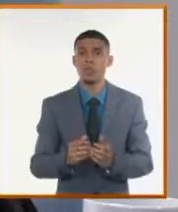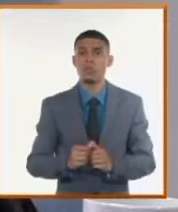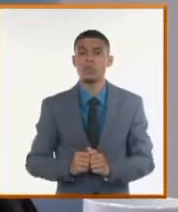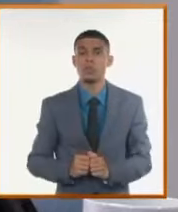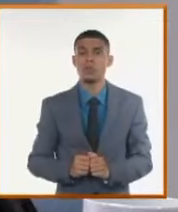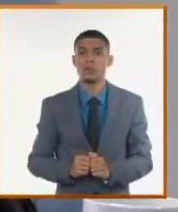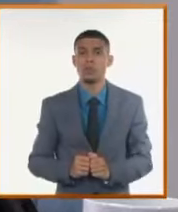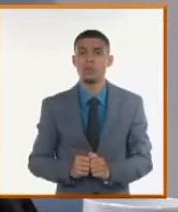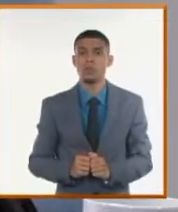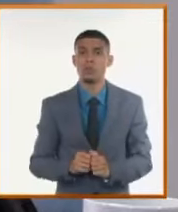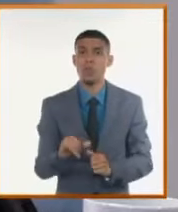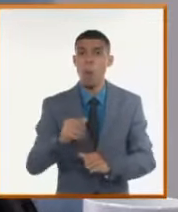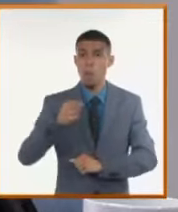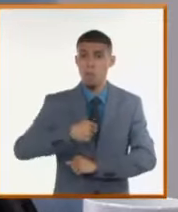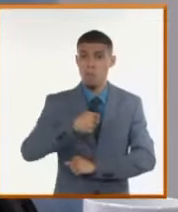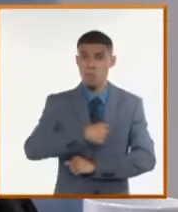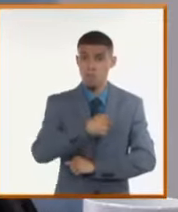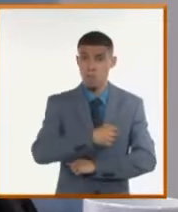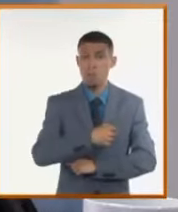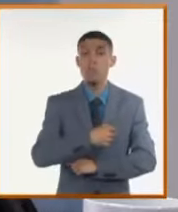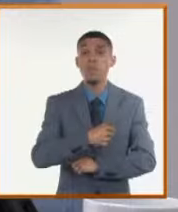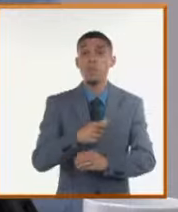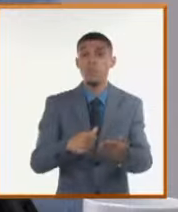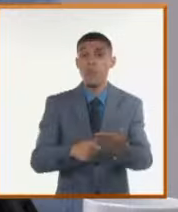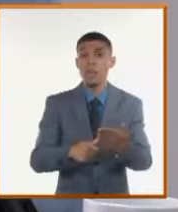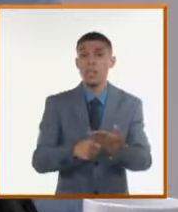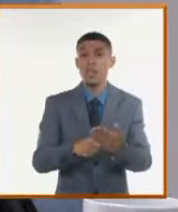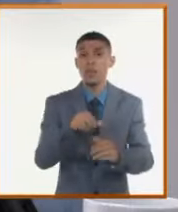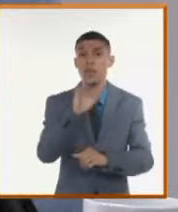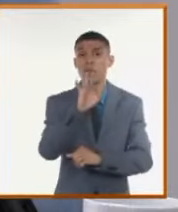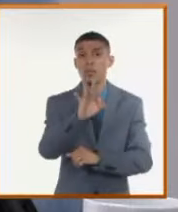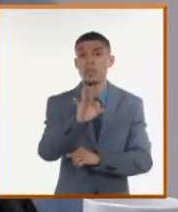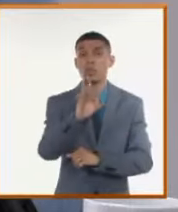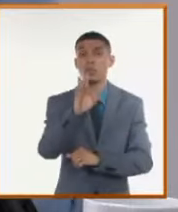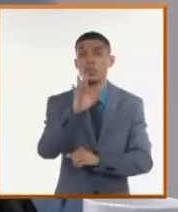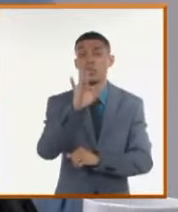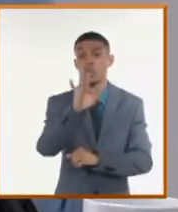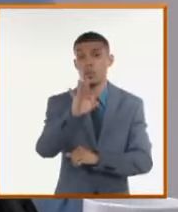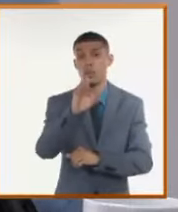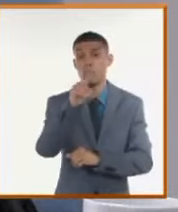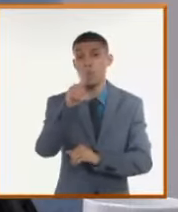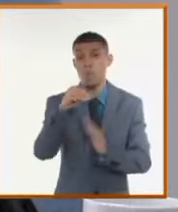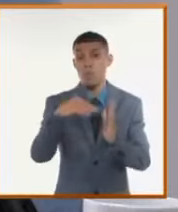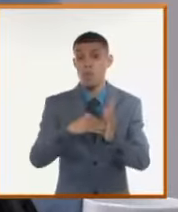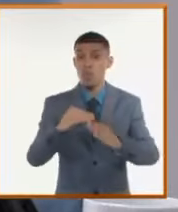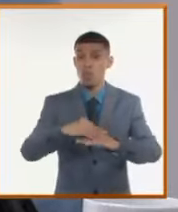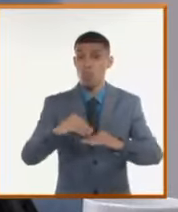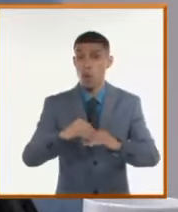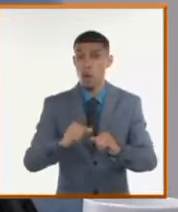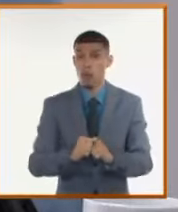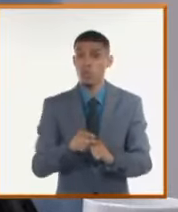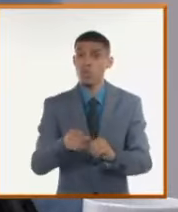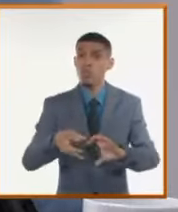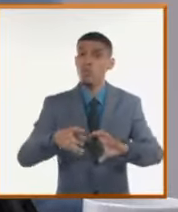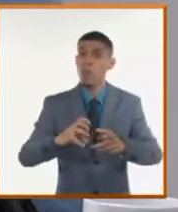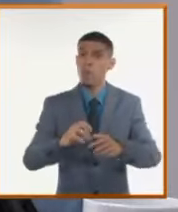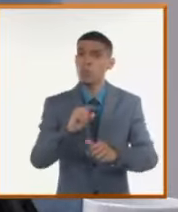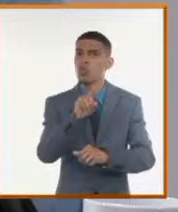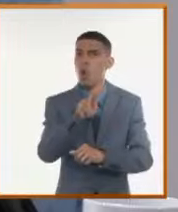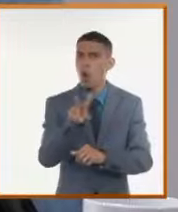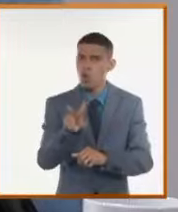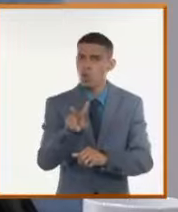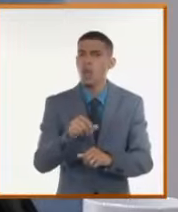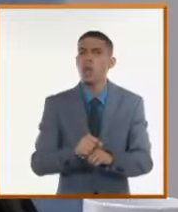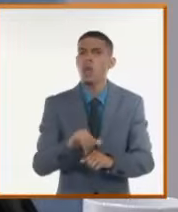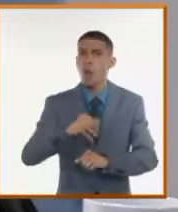coche de pasajero está sobre los 800,000 es decir que uno dice un coche pero eso lleva una formación de 12 una